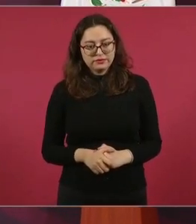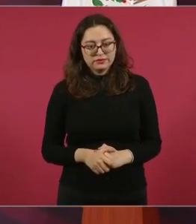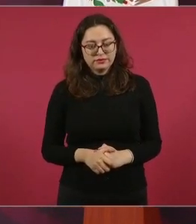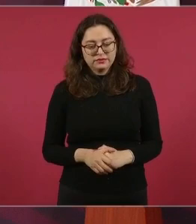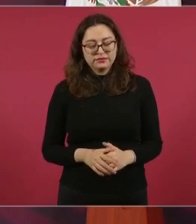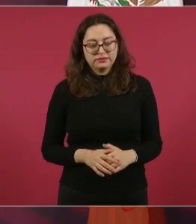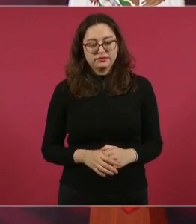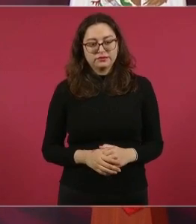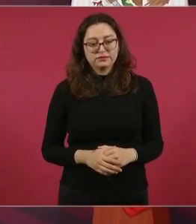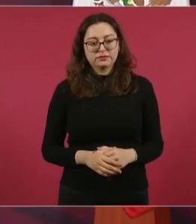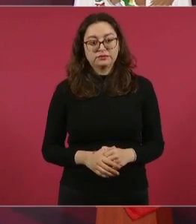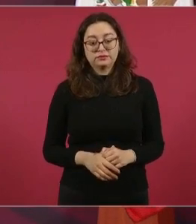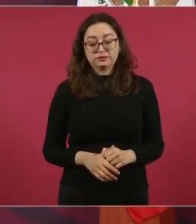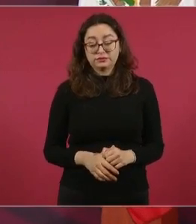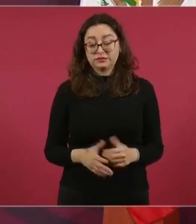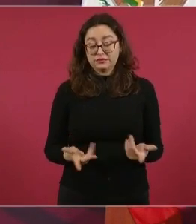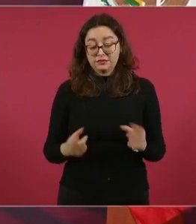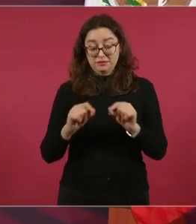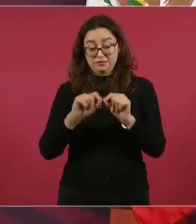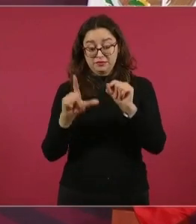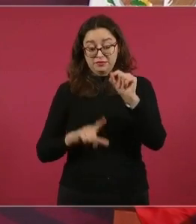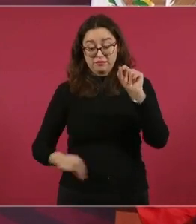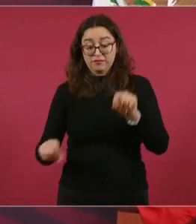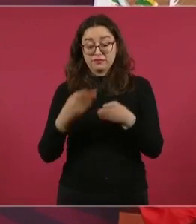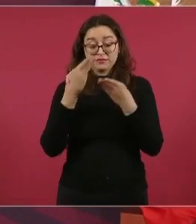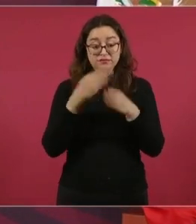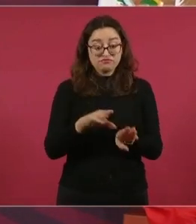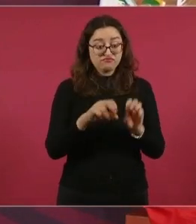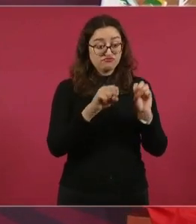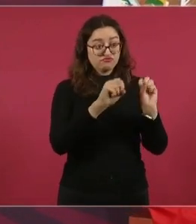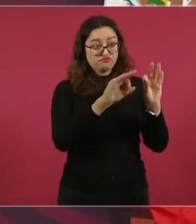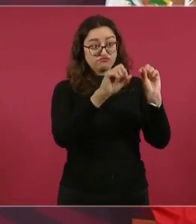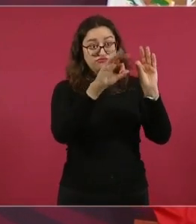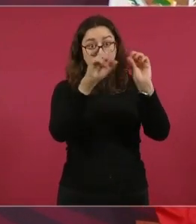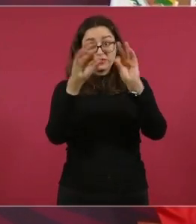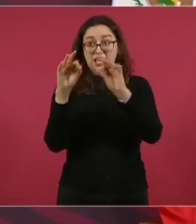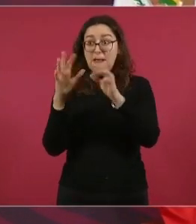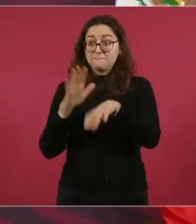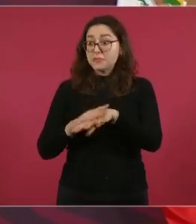Estamos hablando del banco con más sucursales en todo México.